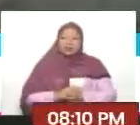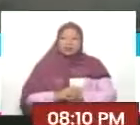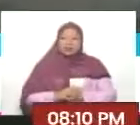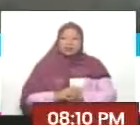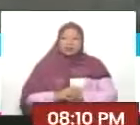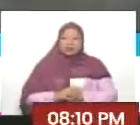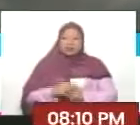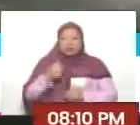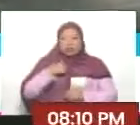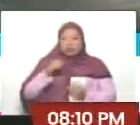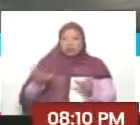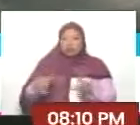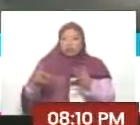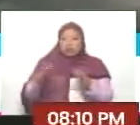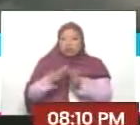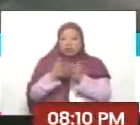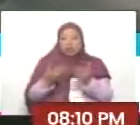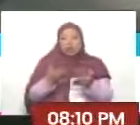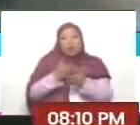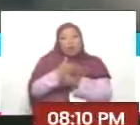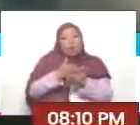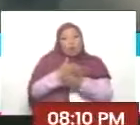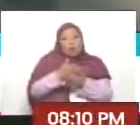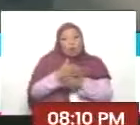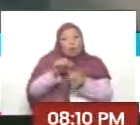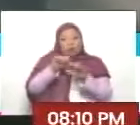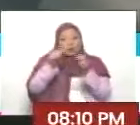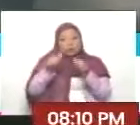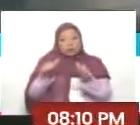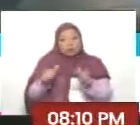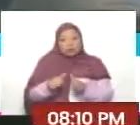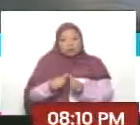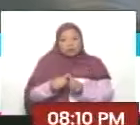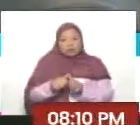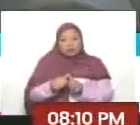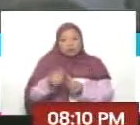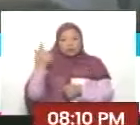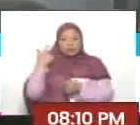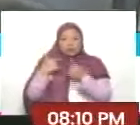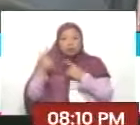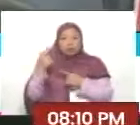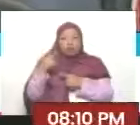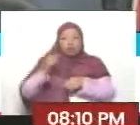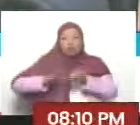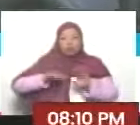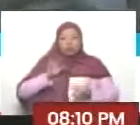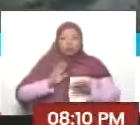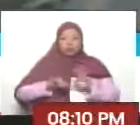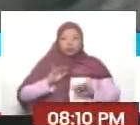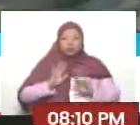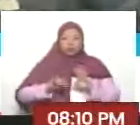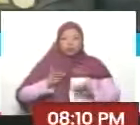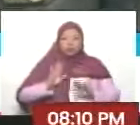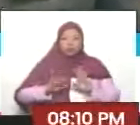regalé un cofre de madera que hacen unos artesanos de allá de Barlovento. Me